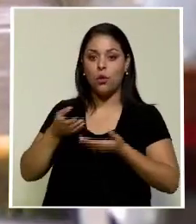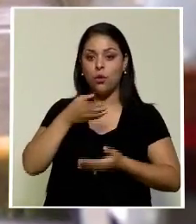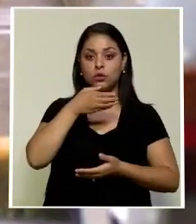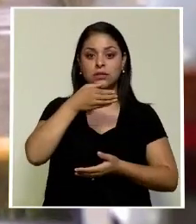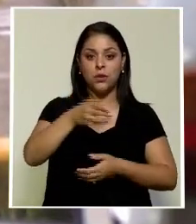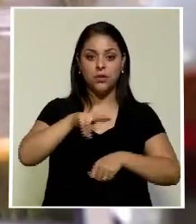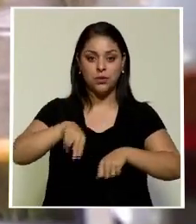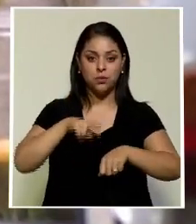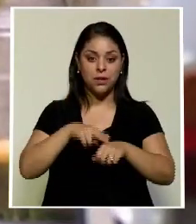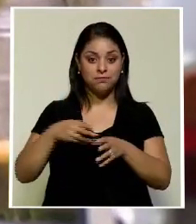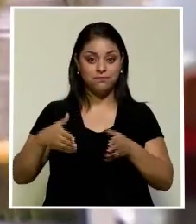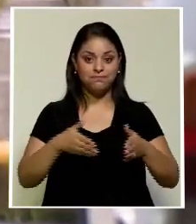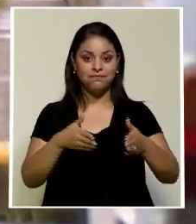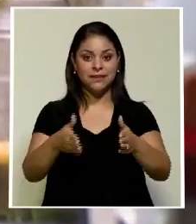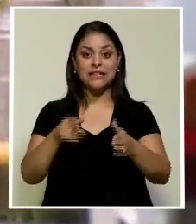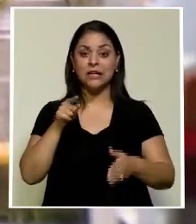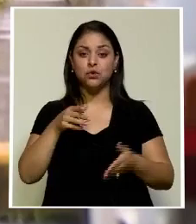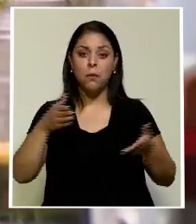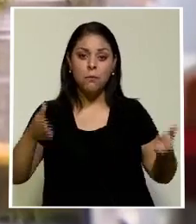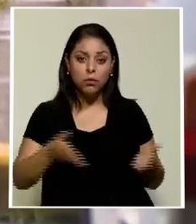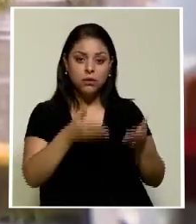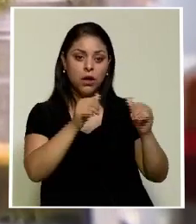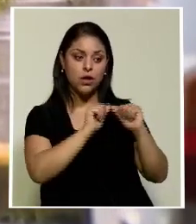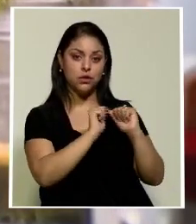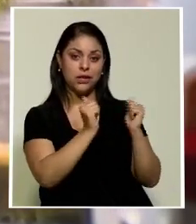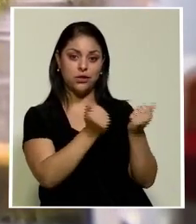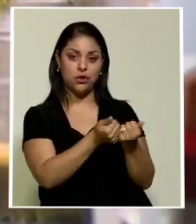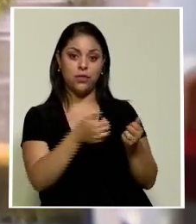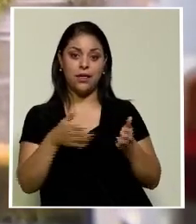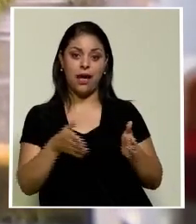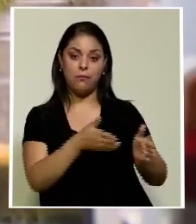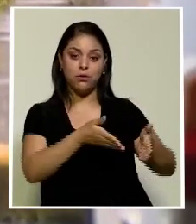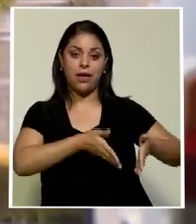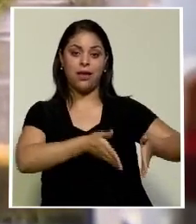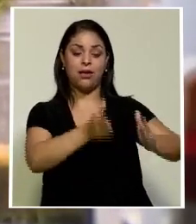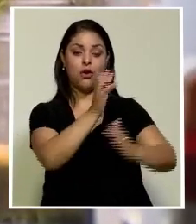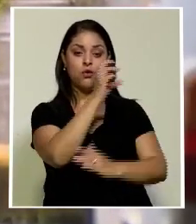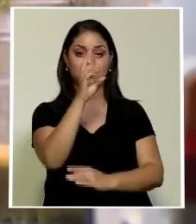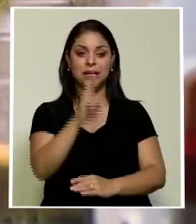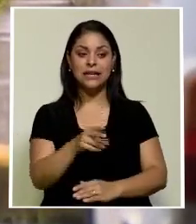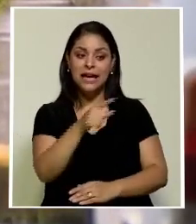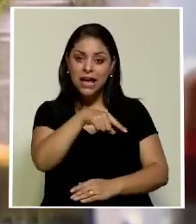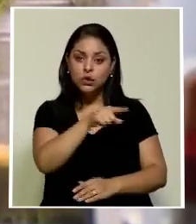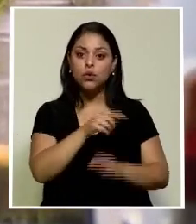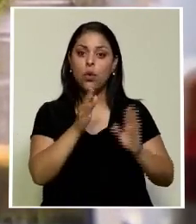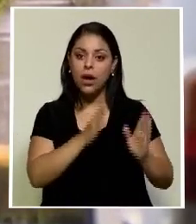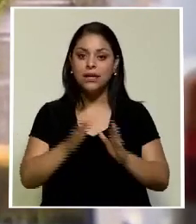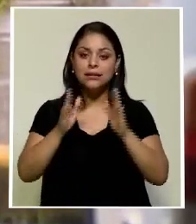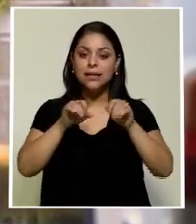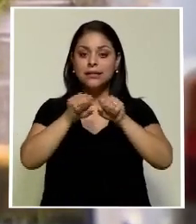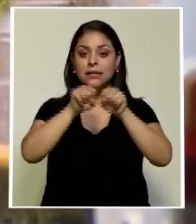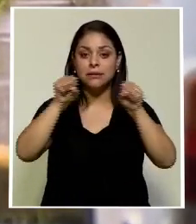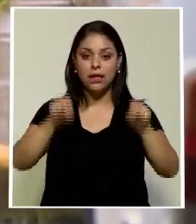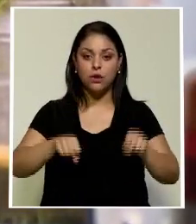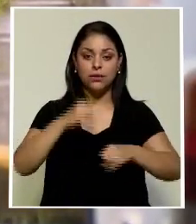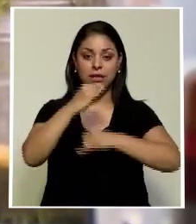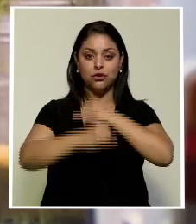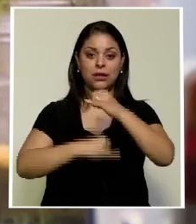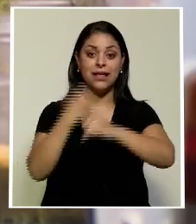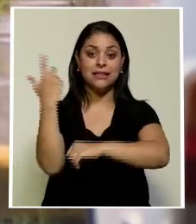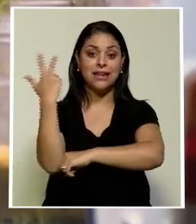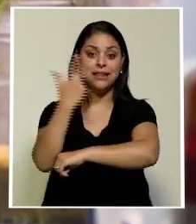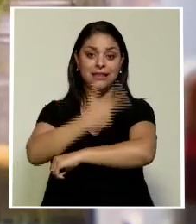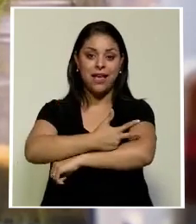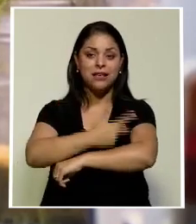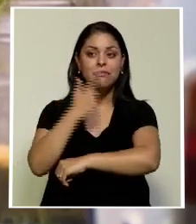que motivaron a la Asociación de Caminos y Carreteras en Costa Rica a organizar un seminario internacional durante 3 días, con el fin de